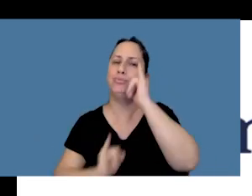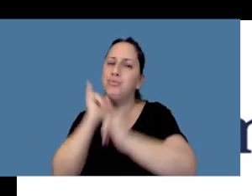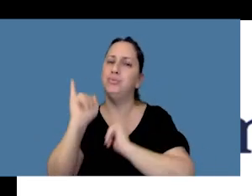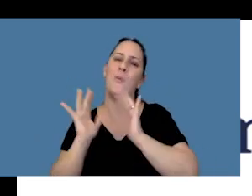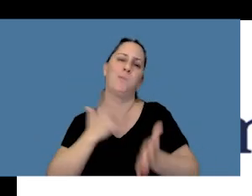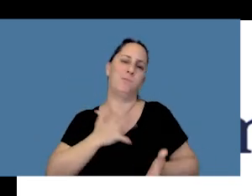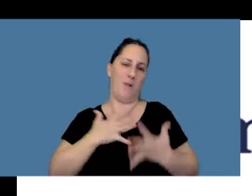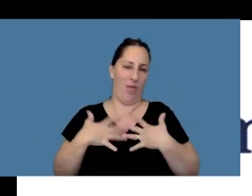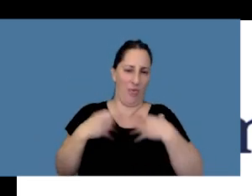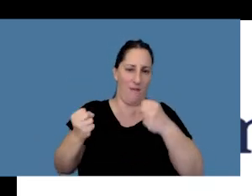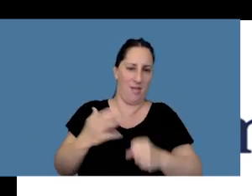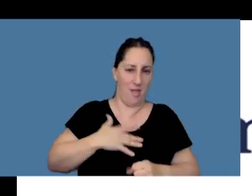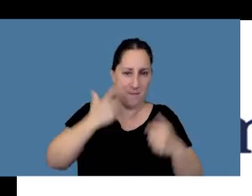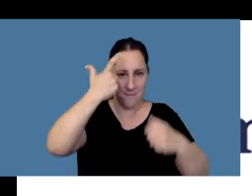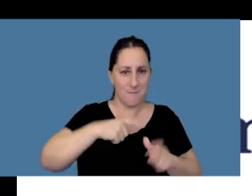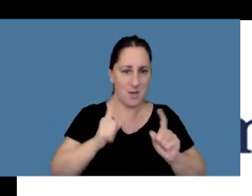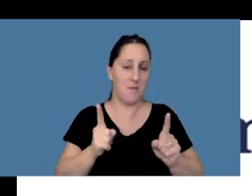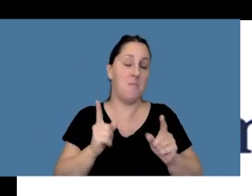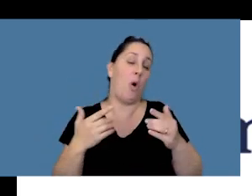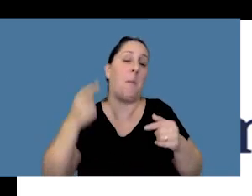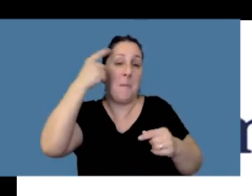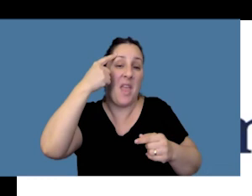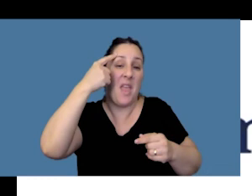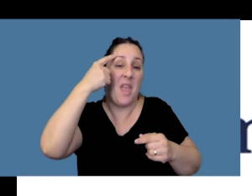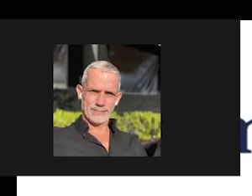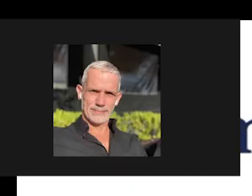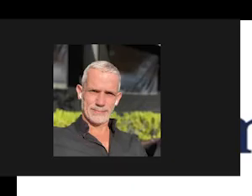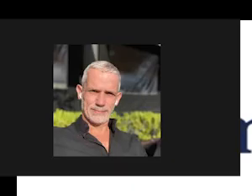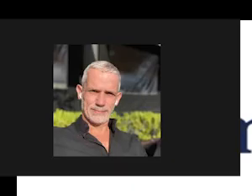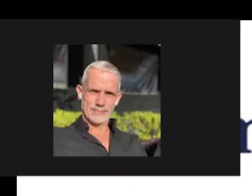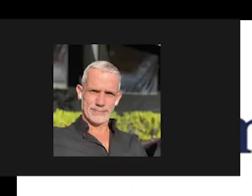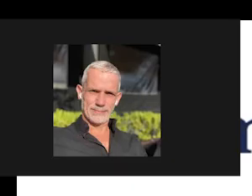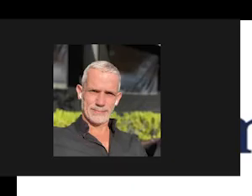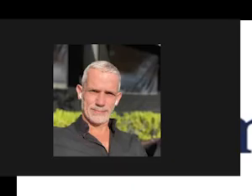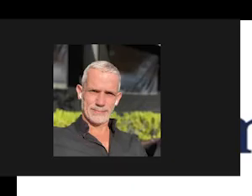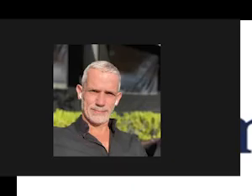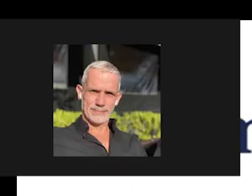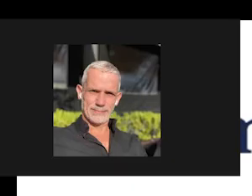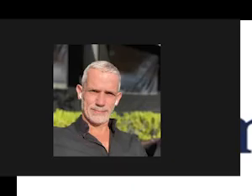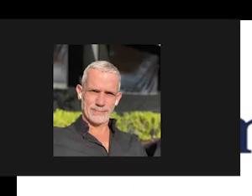defensas que se estimen pertinentes. Bien.